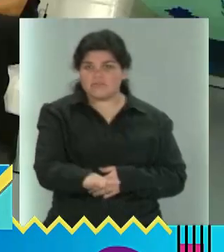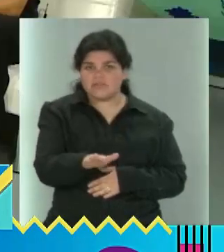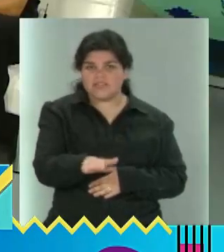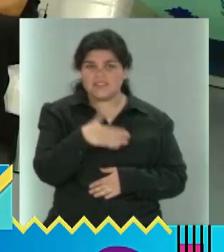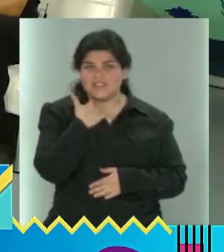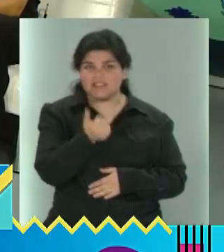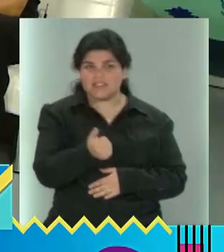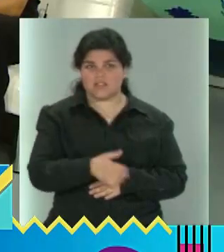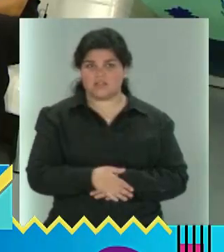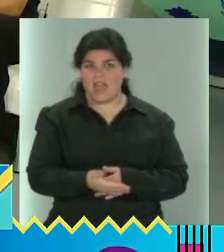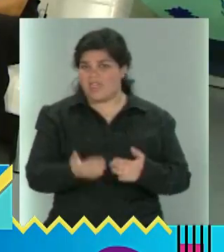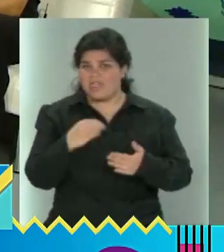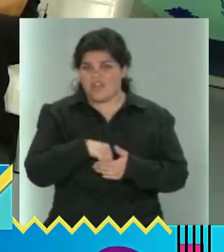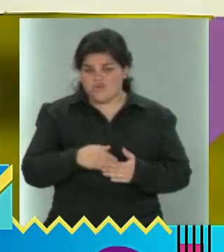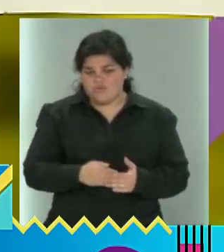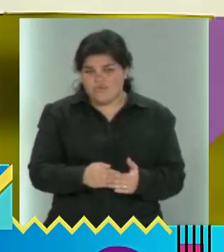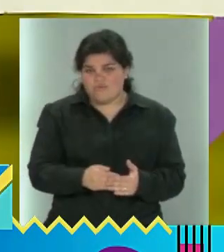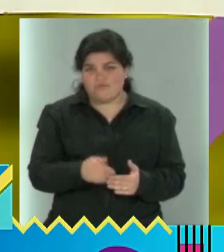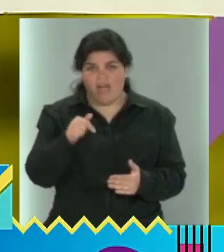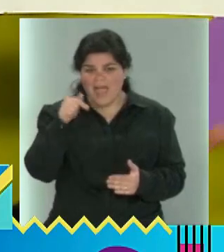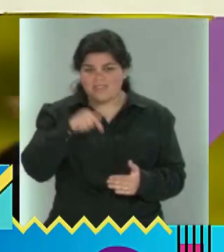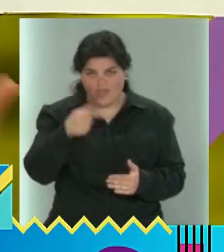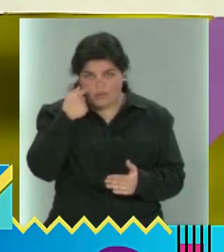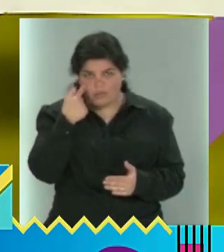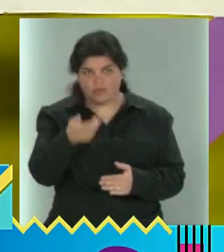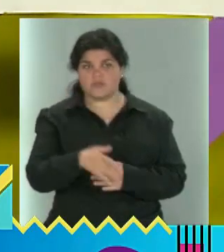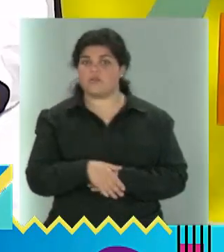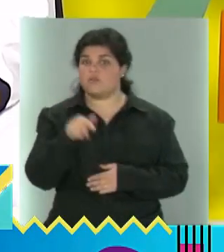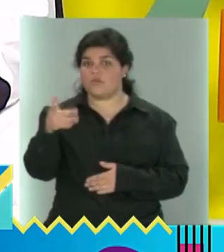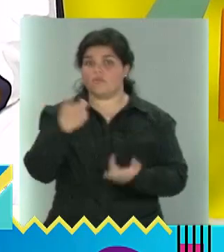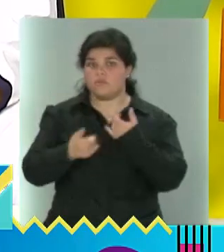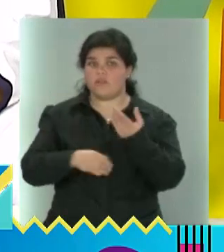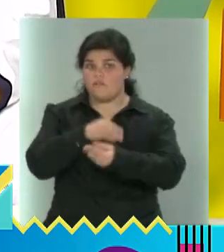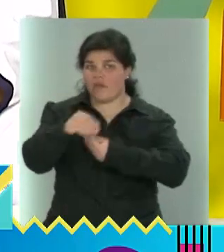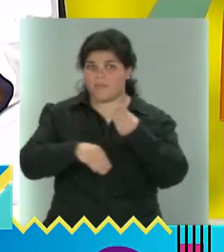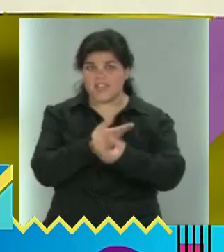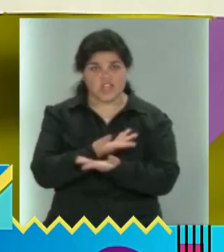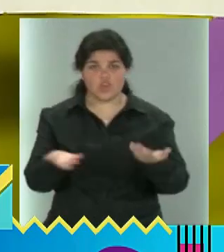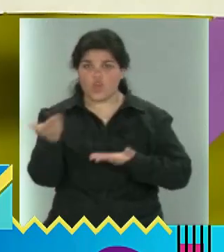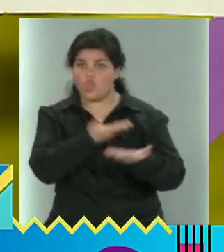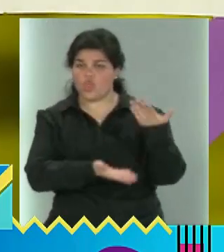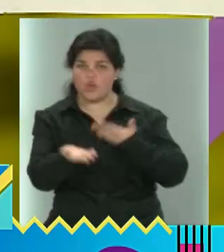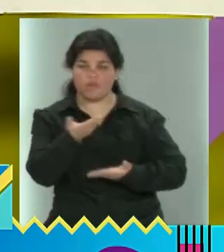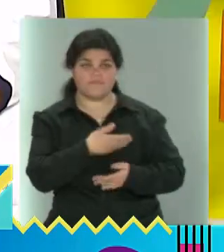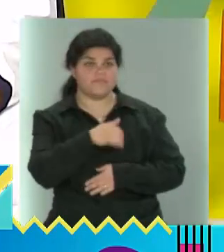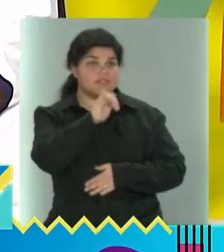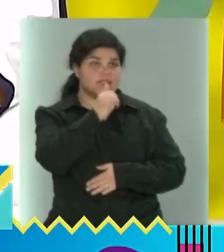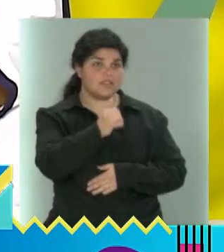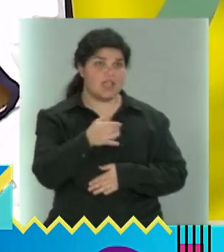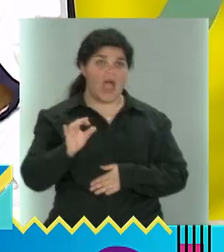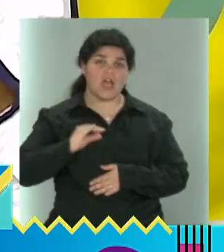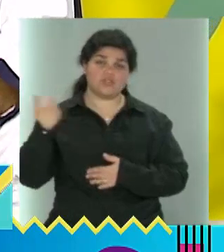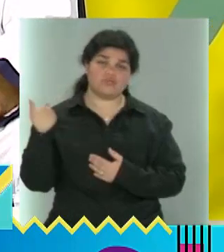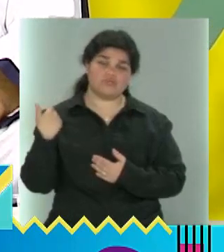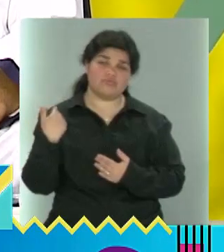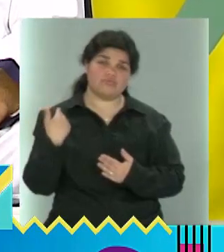la panza de la mamá conocía. Bueno, vos nos comentabas, ¿no? La importancia de la familia, lo compartían entre todos, eso también. Sí. Y pasaron los años y